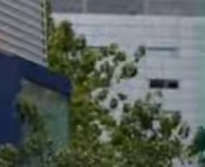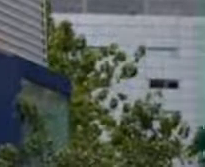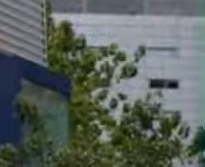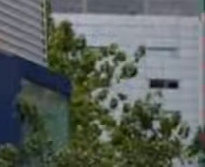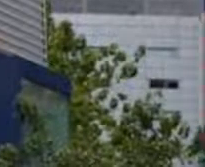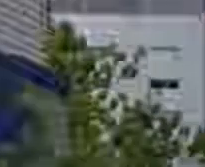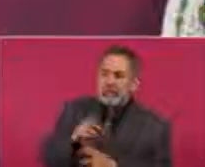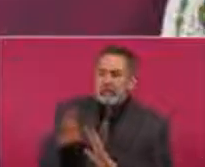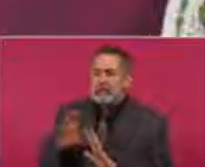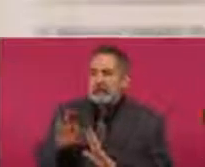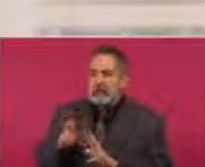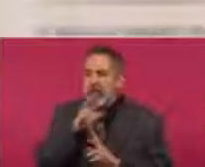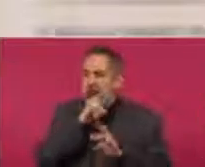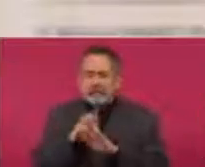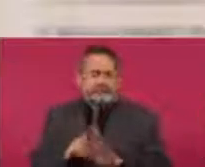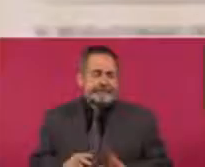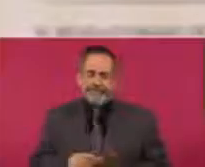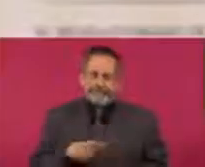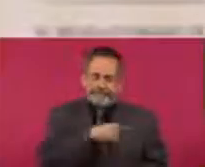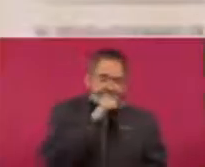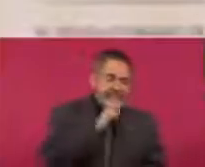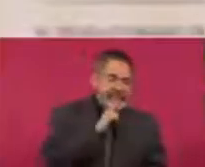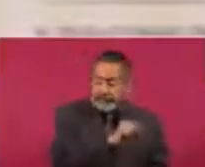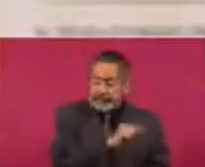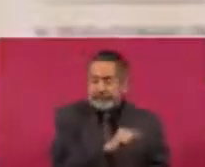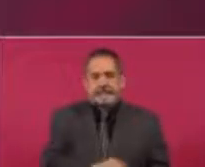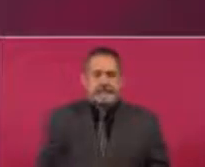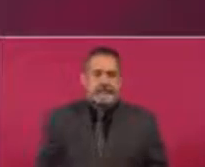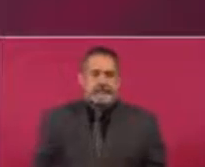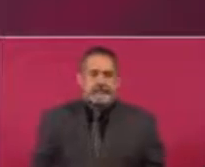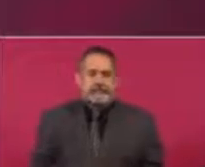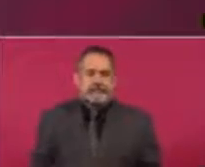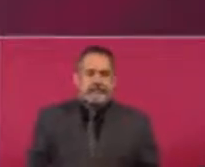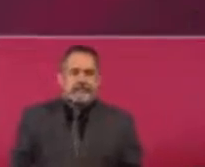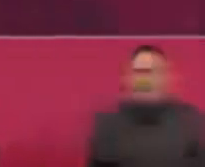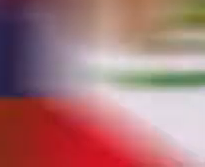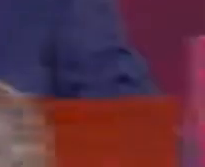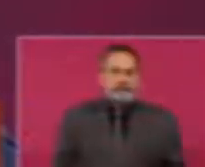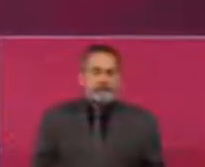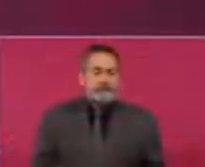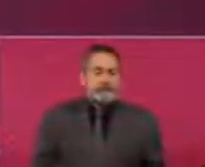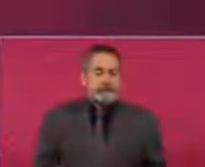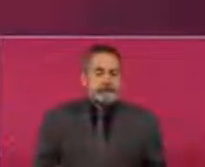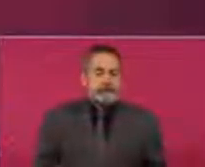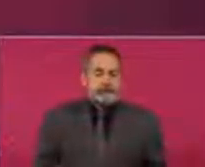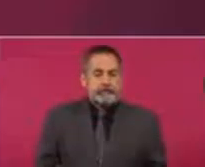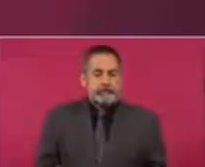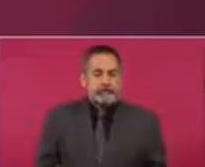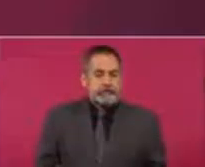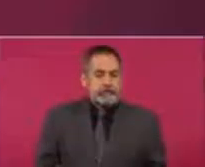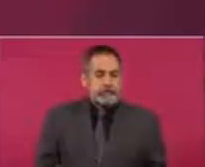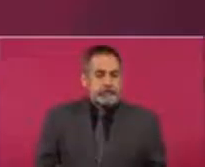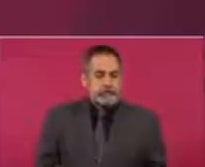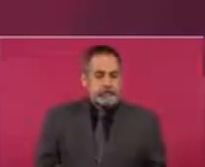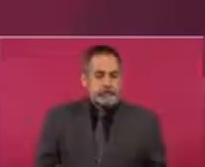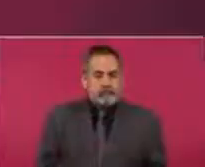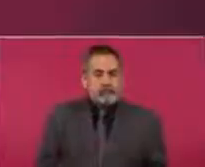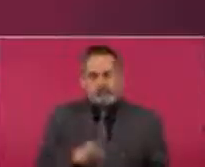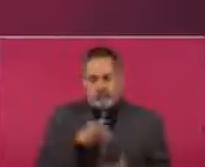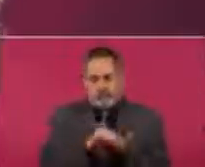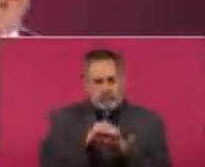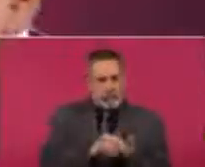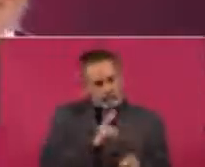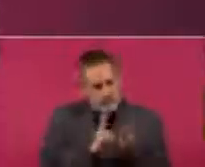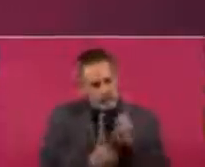una asociación público-privada en donde participen con inversión por parte de México y se sigue hablando